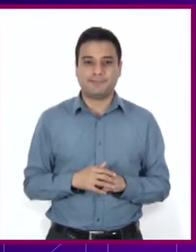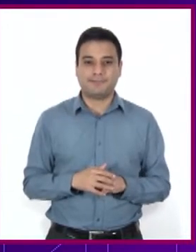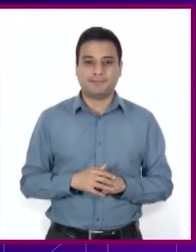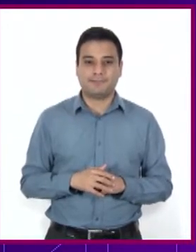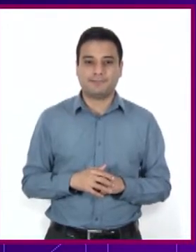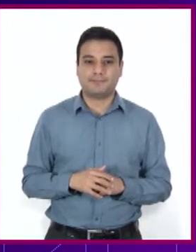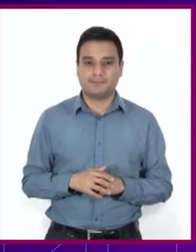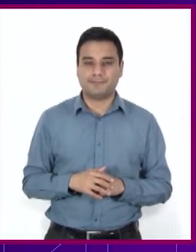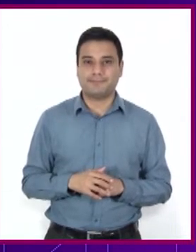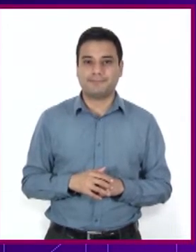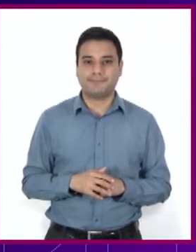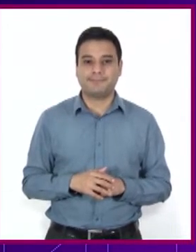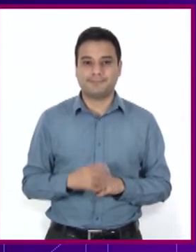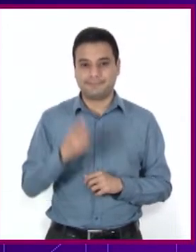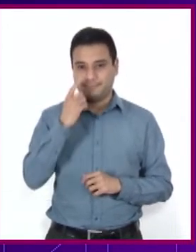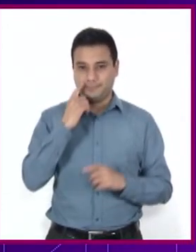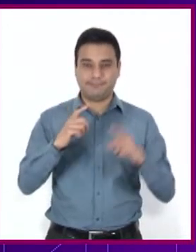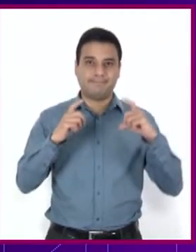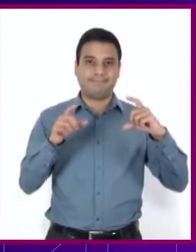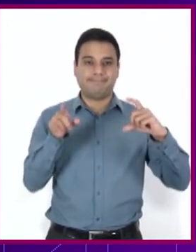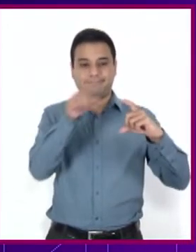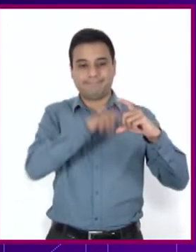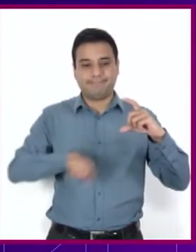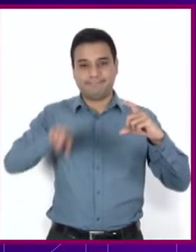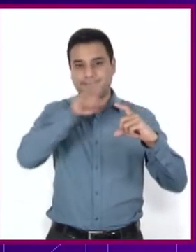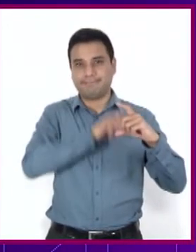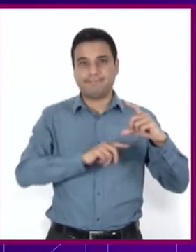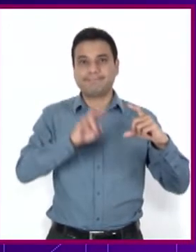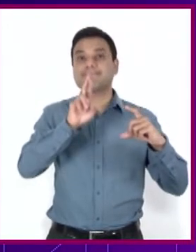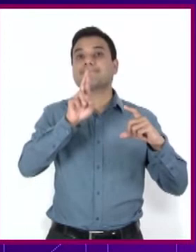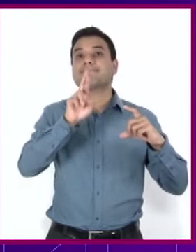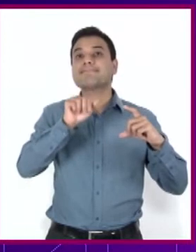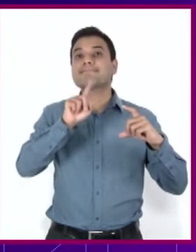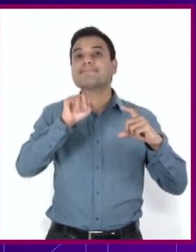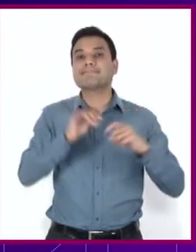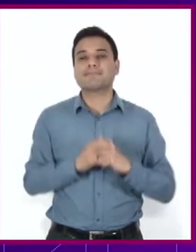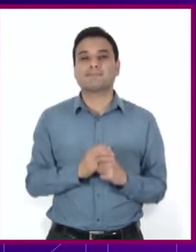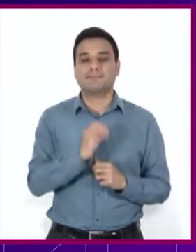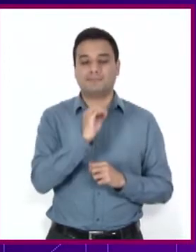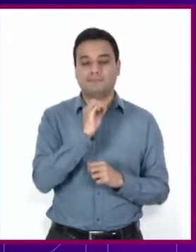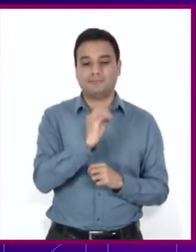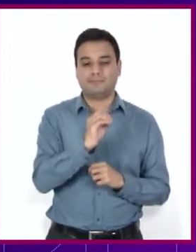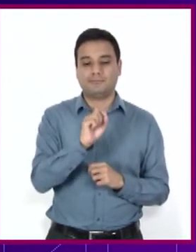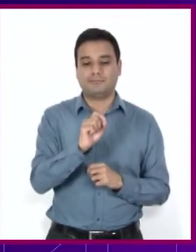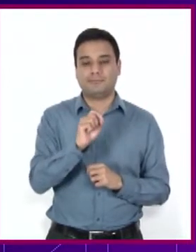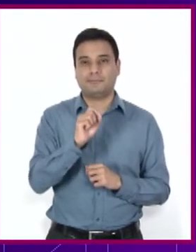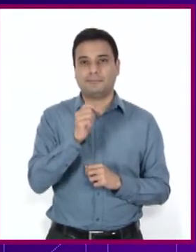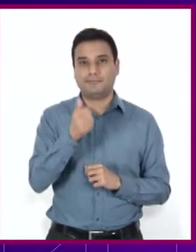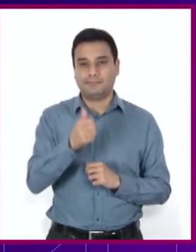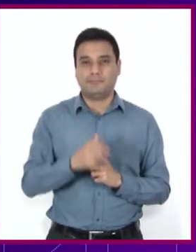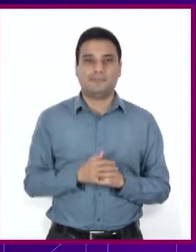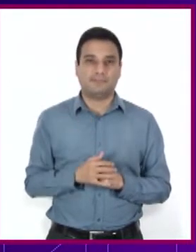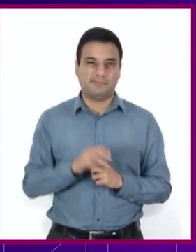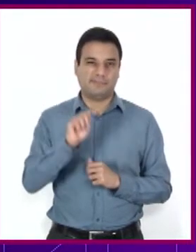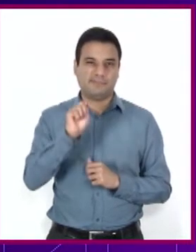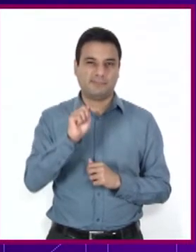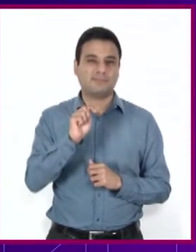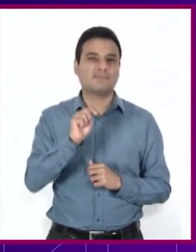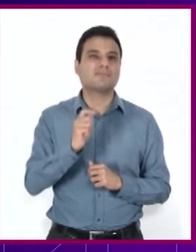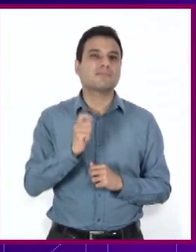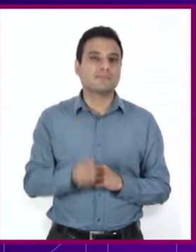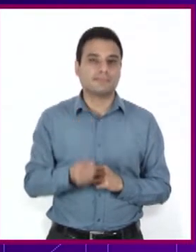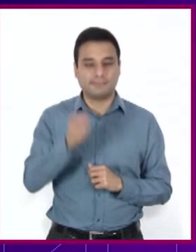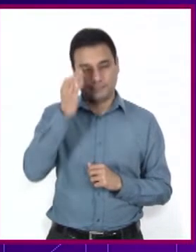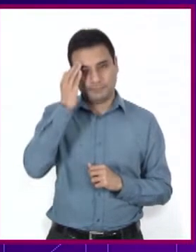R del círculo mayor está dado por R, igual a 0.6 por T, donde T es el tiempo